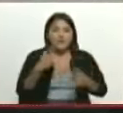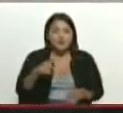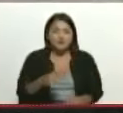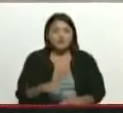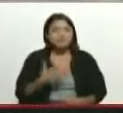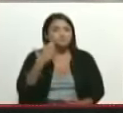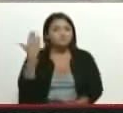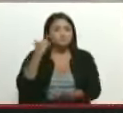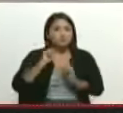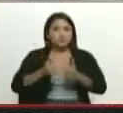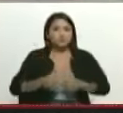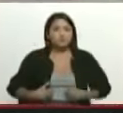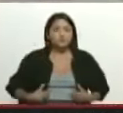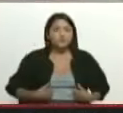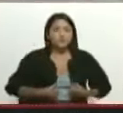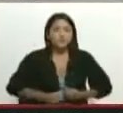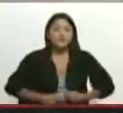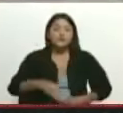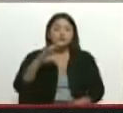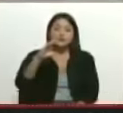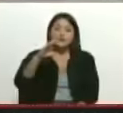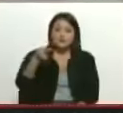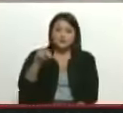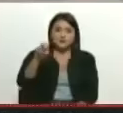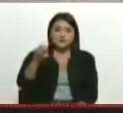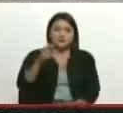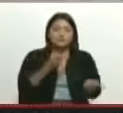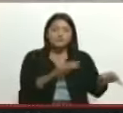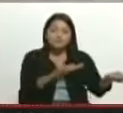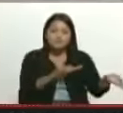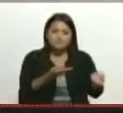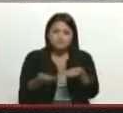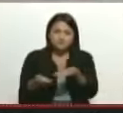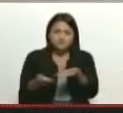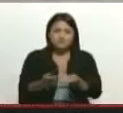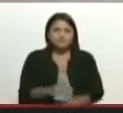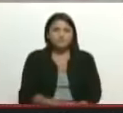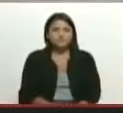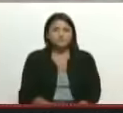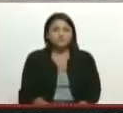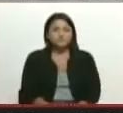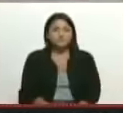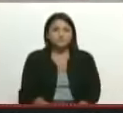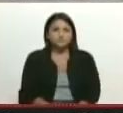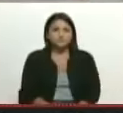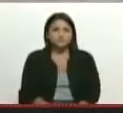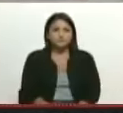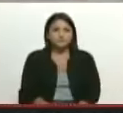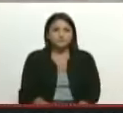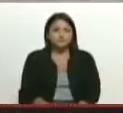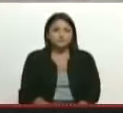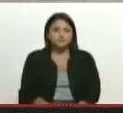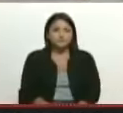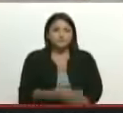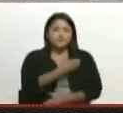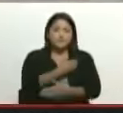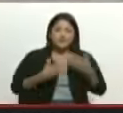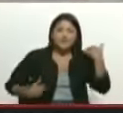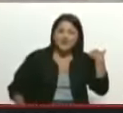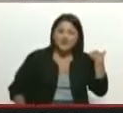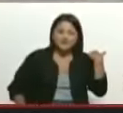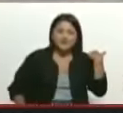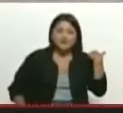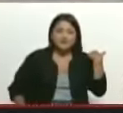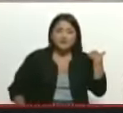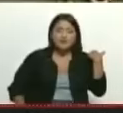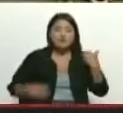a escuchar de inmediato. El Consejo Nacional Electoral le da la más cordial bienvenida a la declaración del presidente doctor Elvis